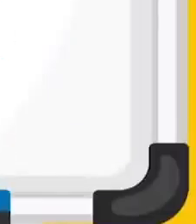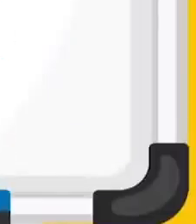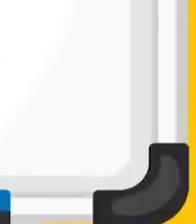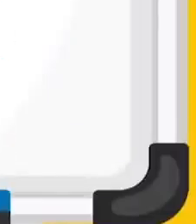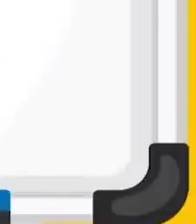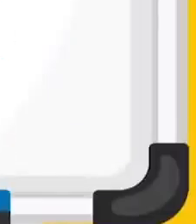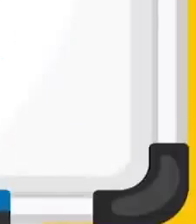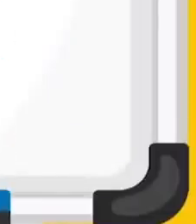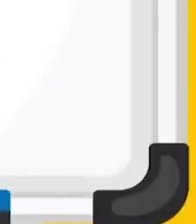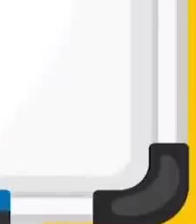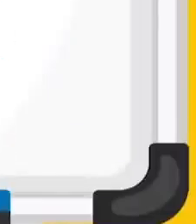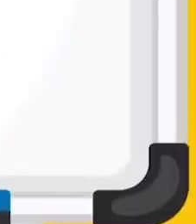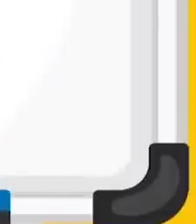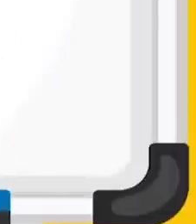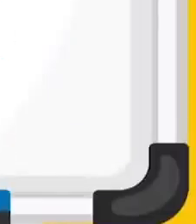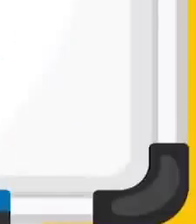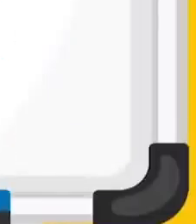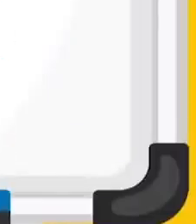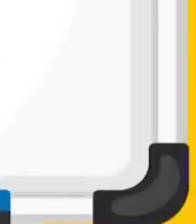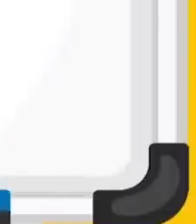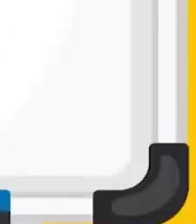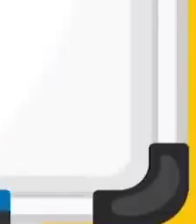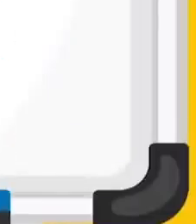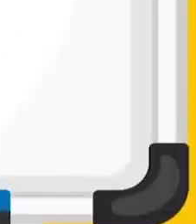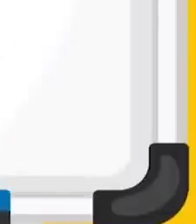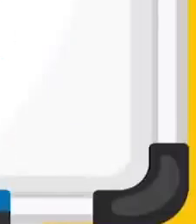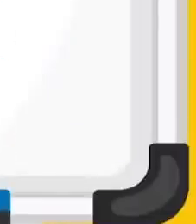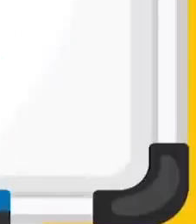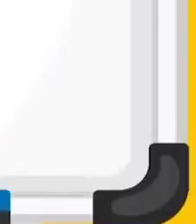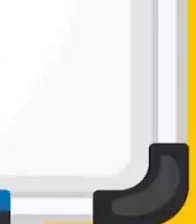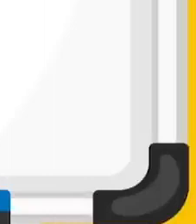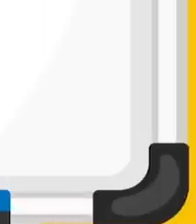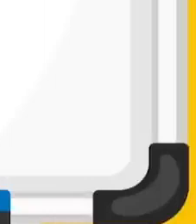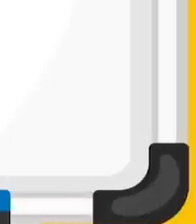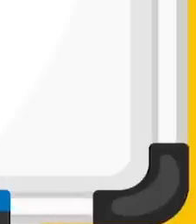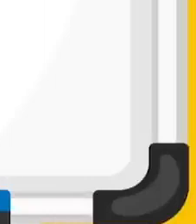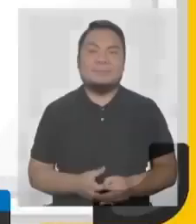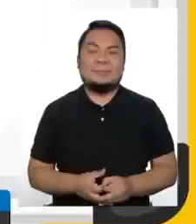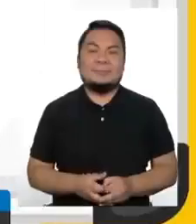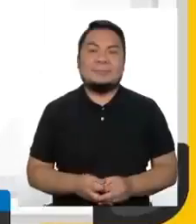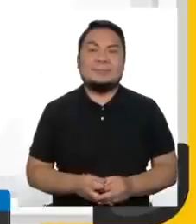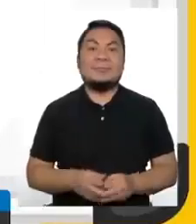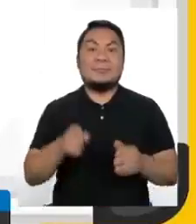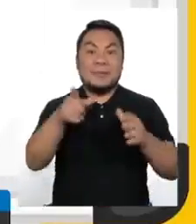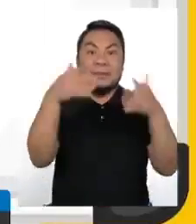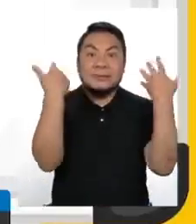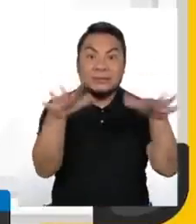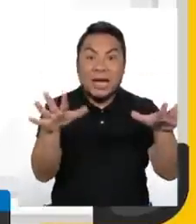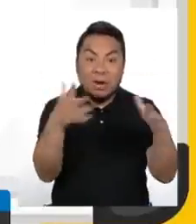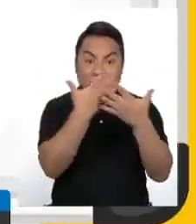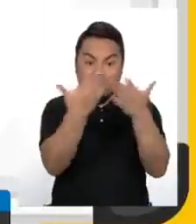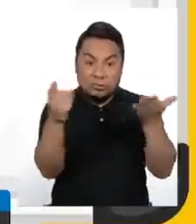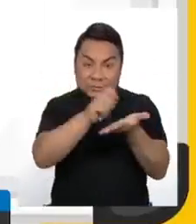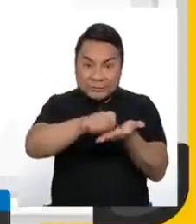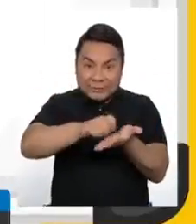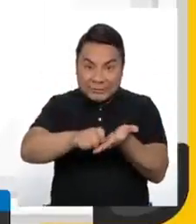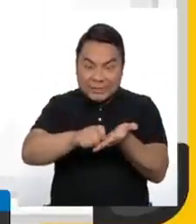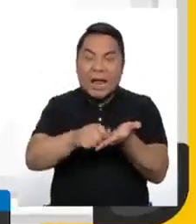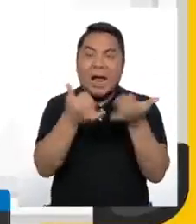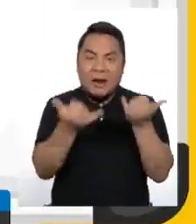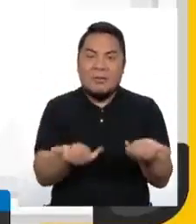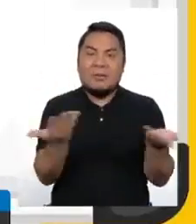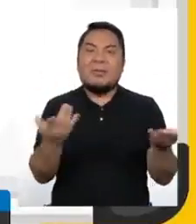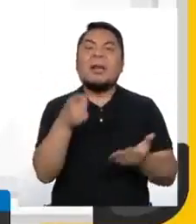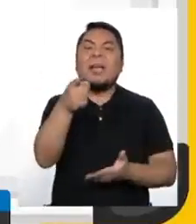¿Ya tienen sus materiales listos? Manos a la obra. Primero recordemos, ¿qué quiere